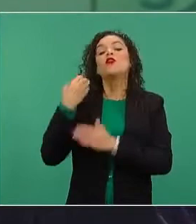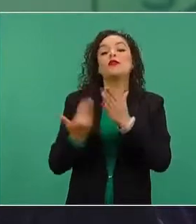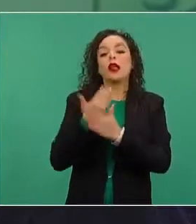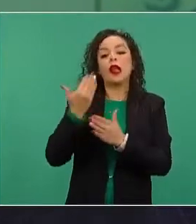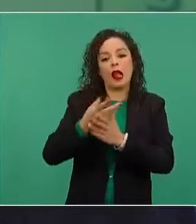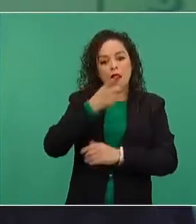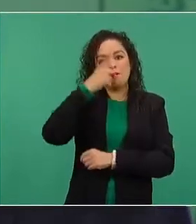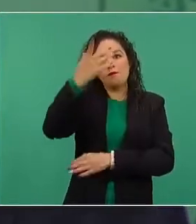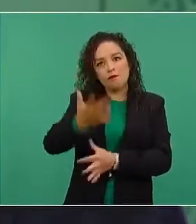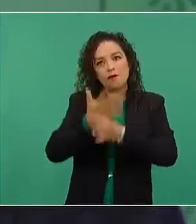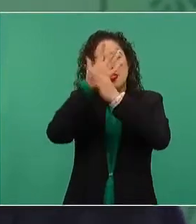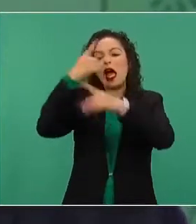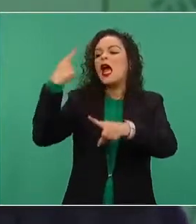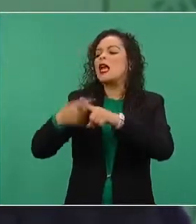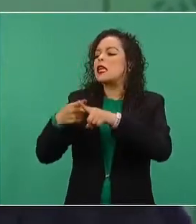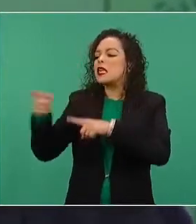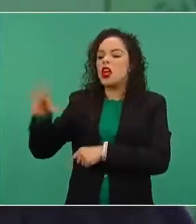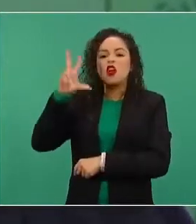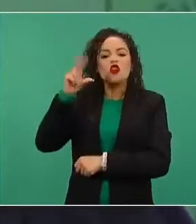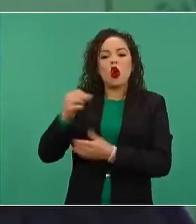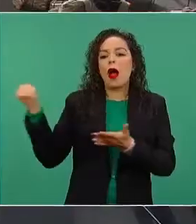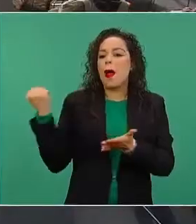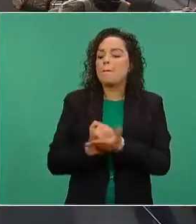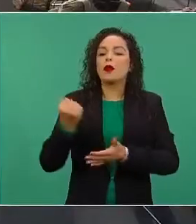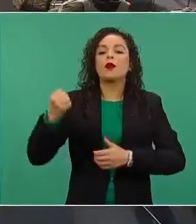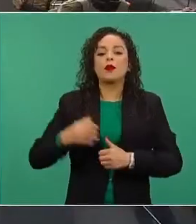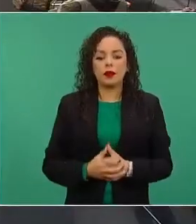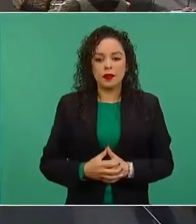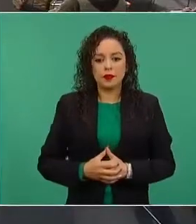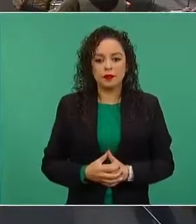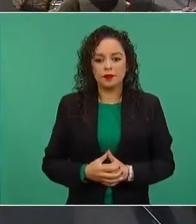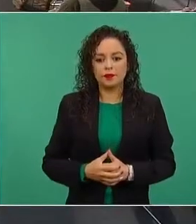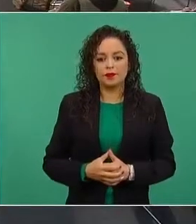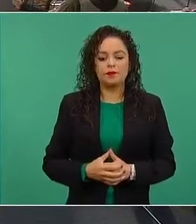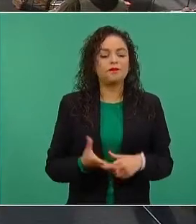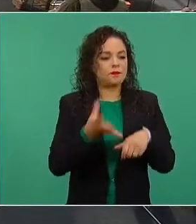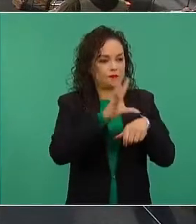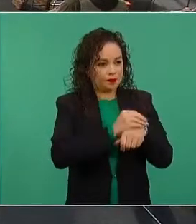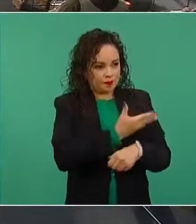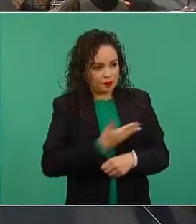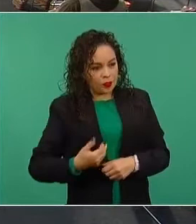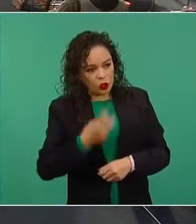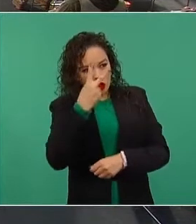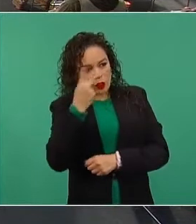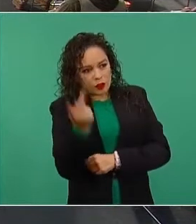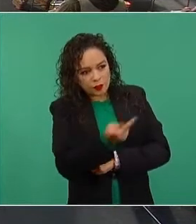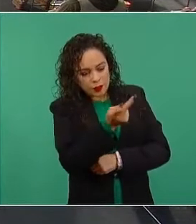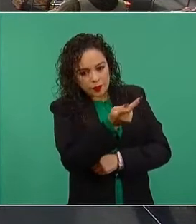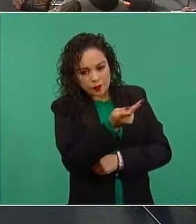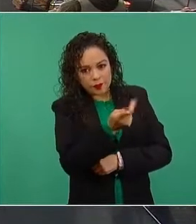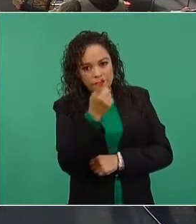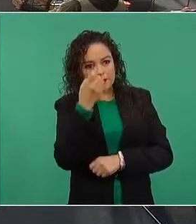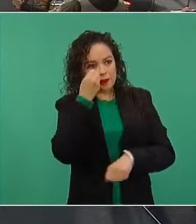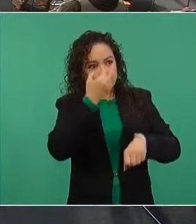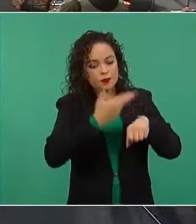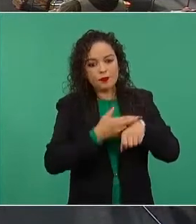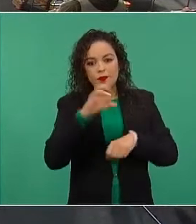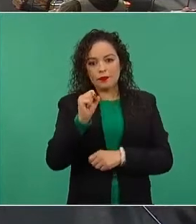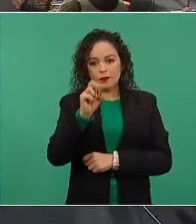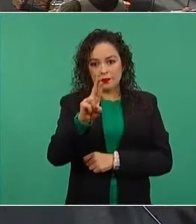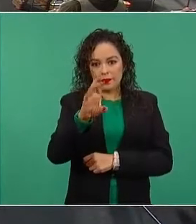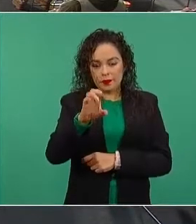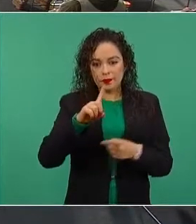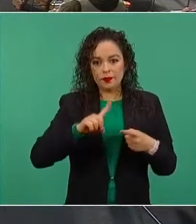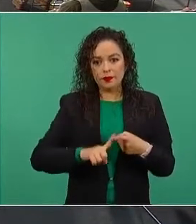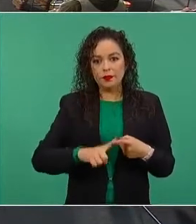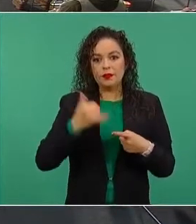claro. Presidente, si me permite rapidísimo, dos preguntas para sus funcionarios, el secretario de Relaciones Exteriores